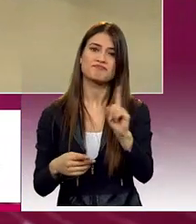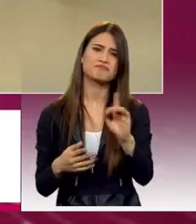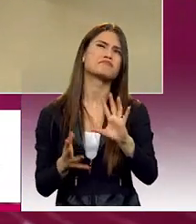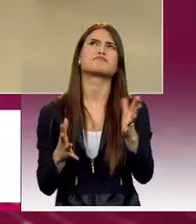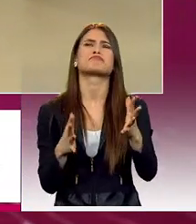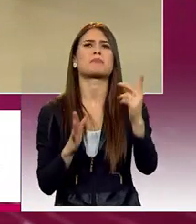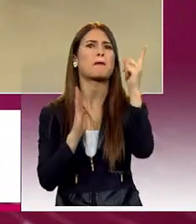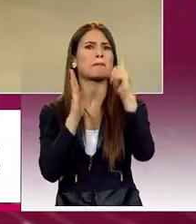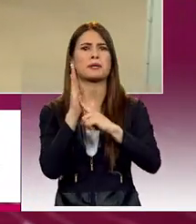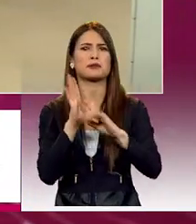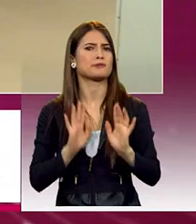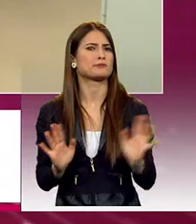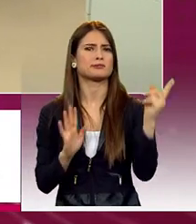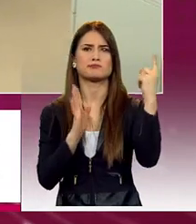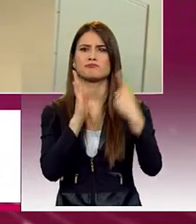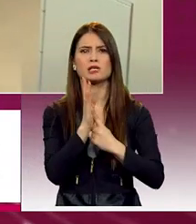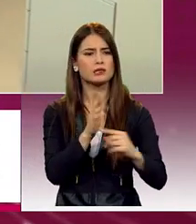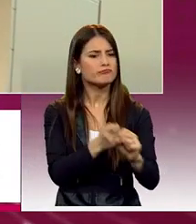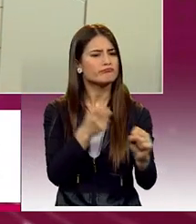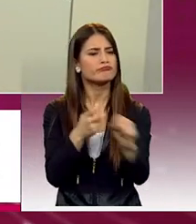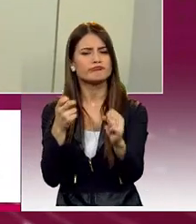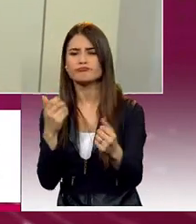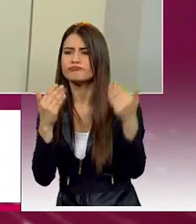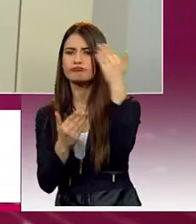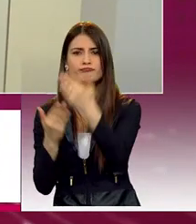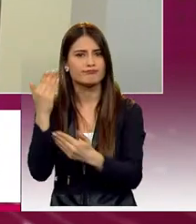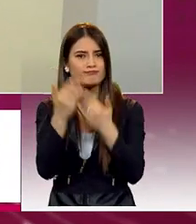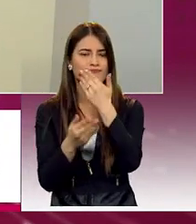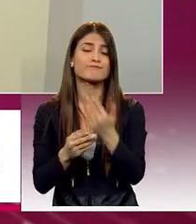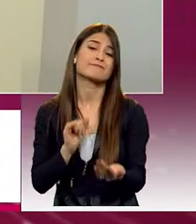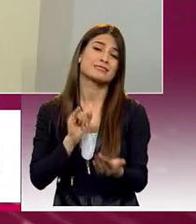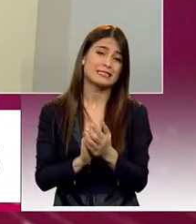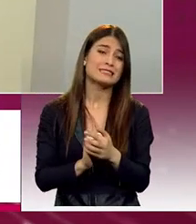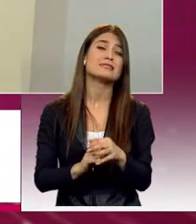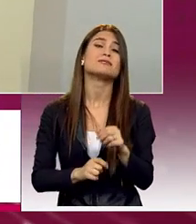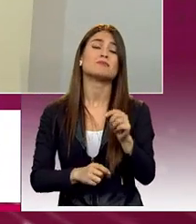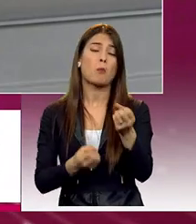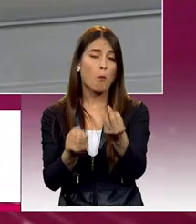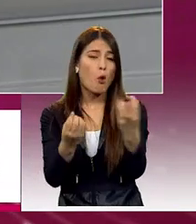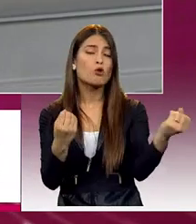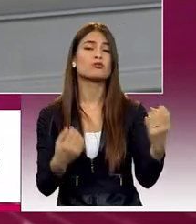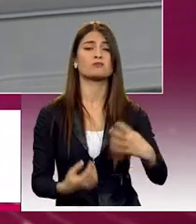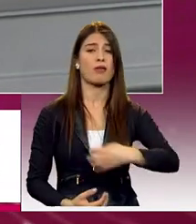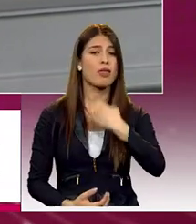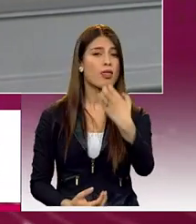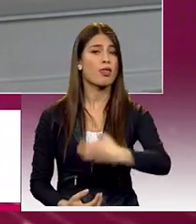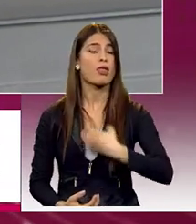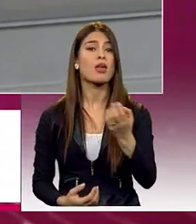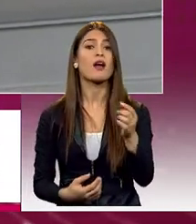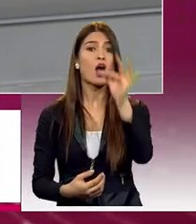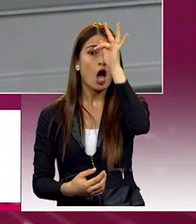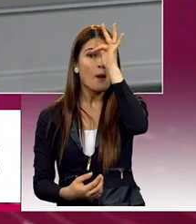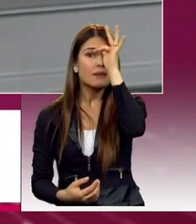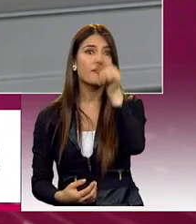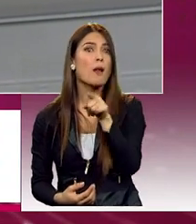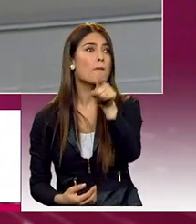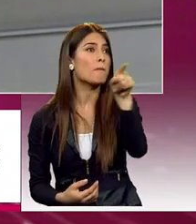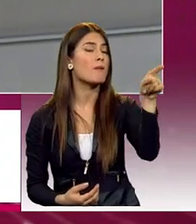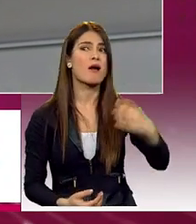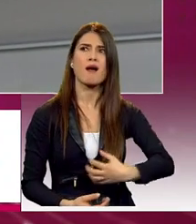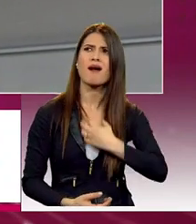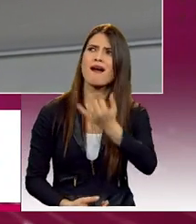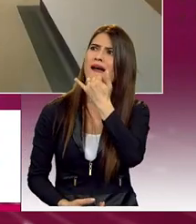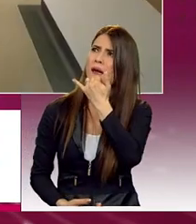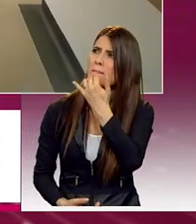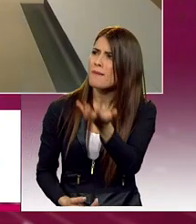Esa condición explica la queja que tienen con toda razón muchas clínicas y hospitales de que nos estamos demorando